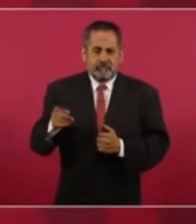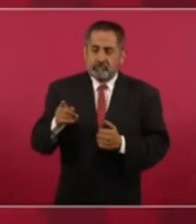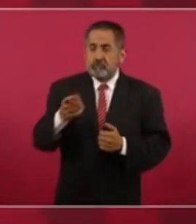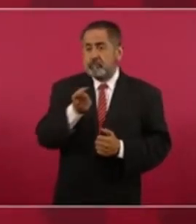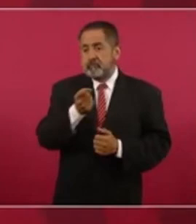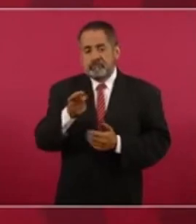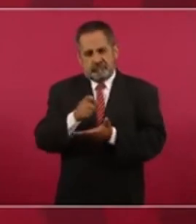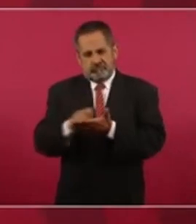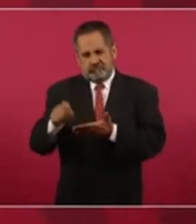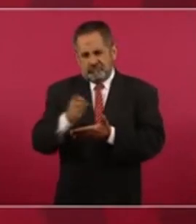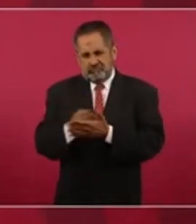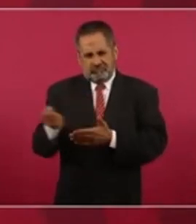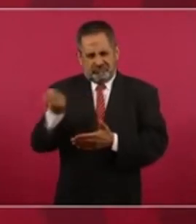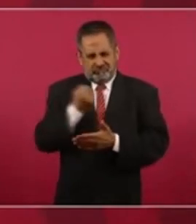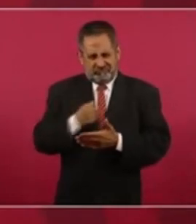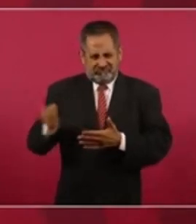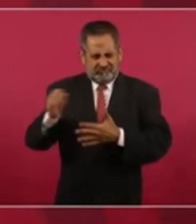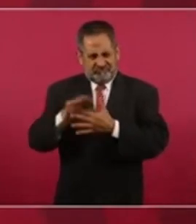escritor, escritor,